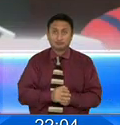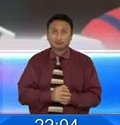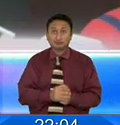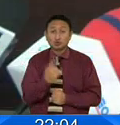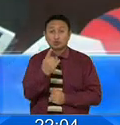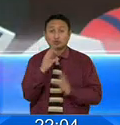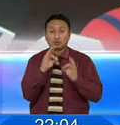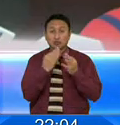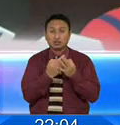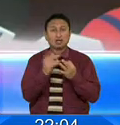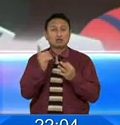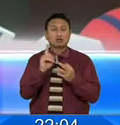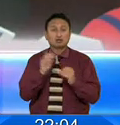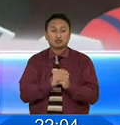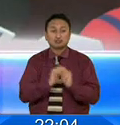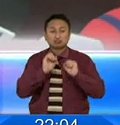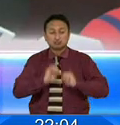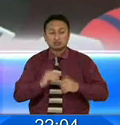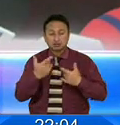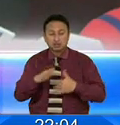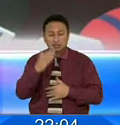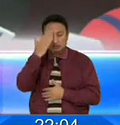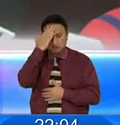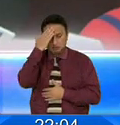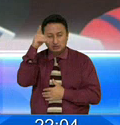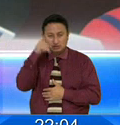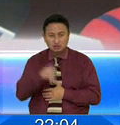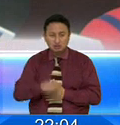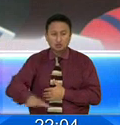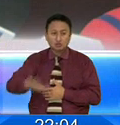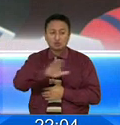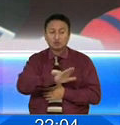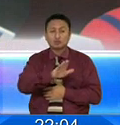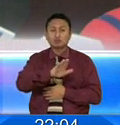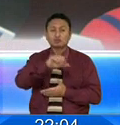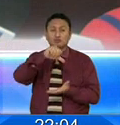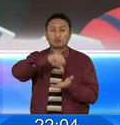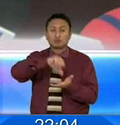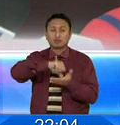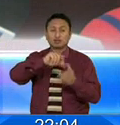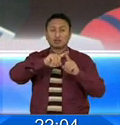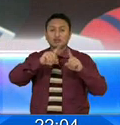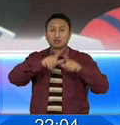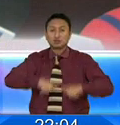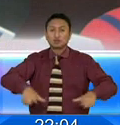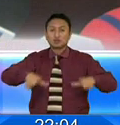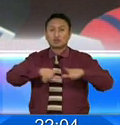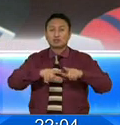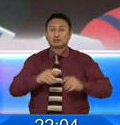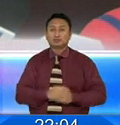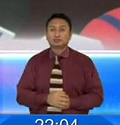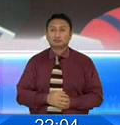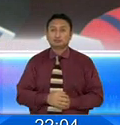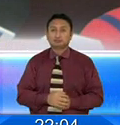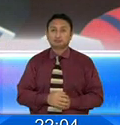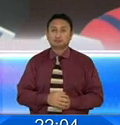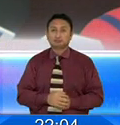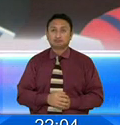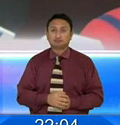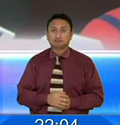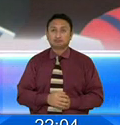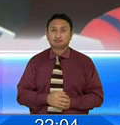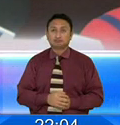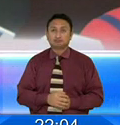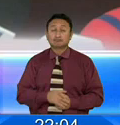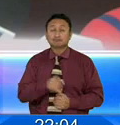familia, están ubicados de acuerdo al mapa de la ciudad en diferentes puntos de la ciudad. Básicamente, tenemos